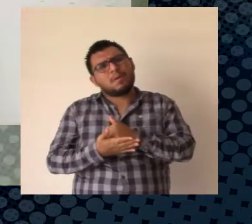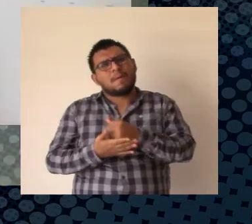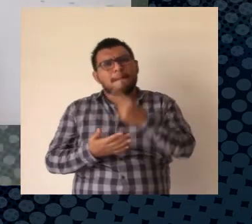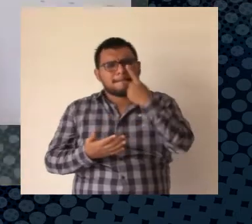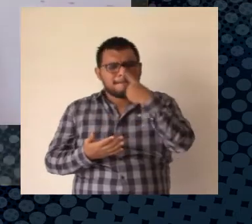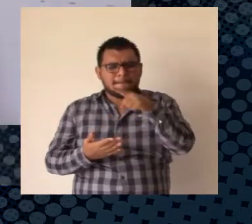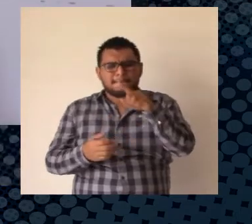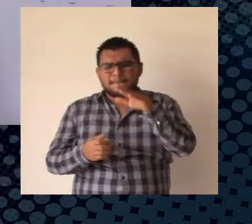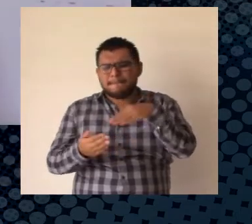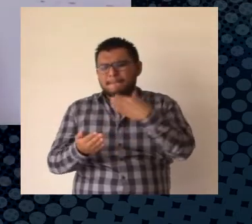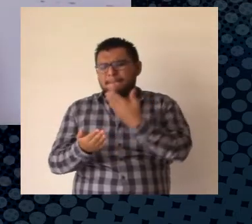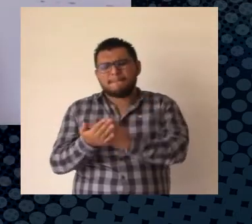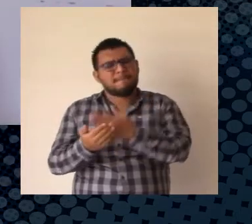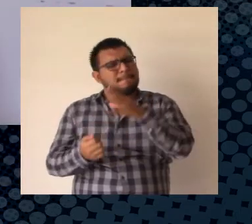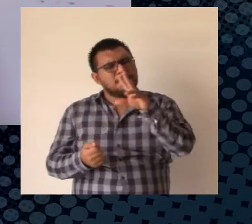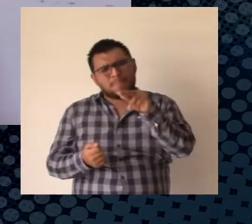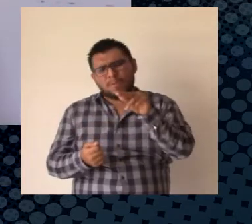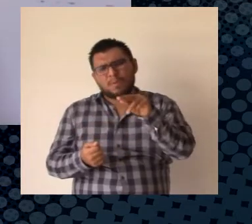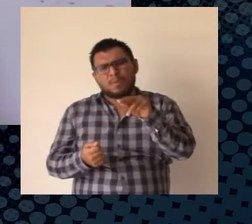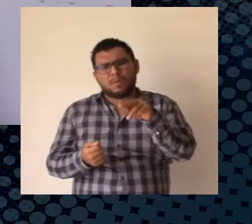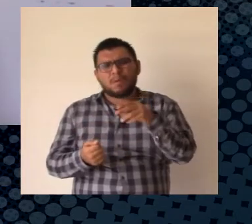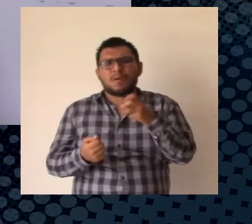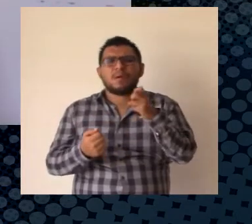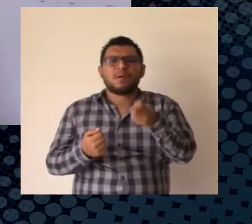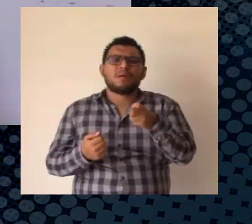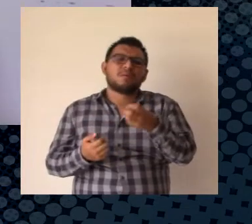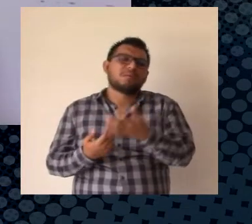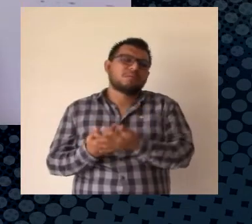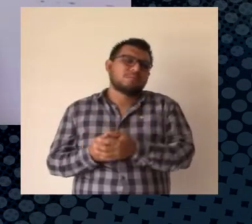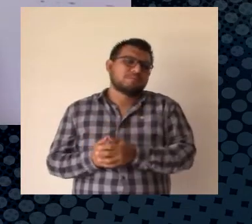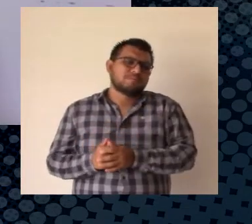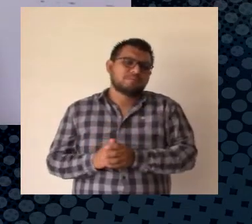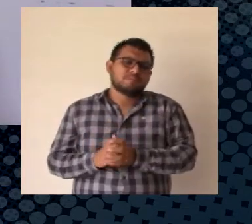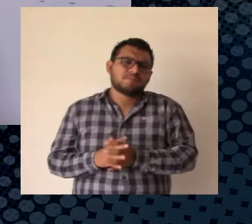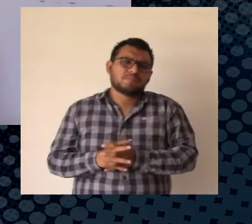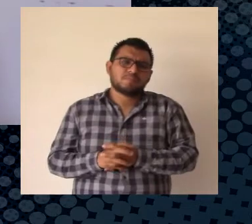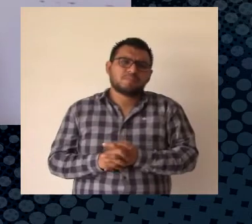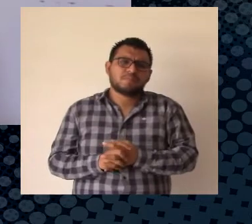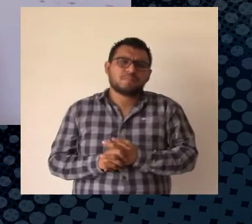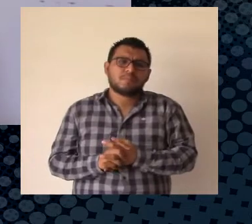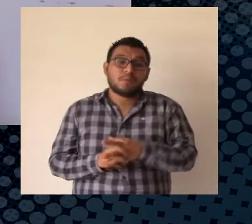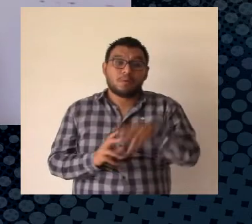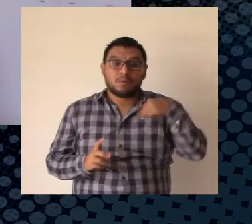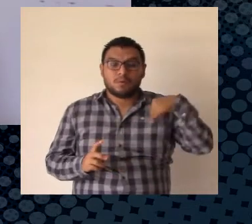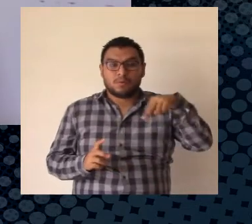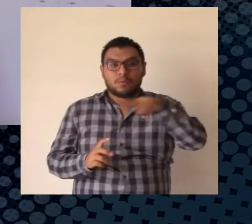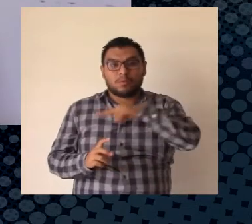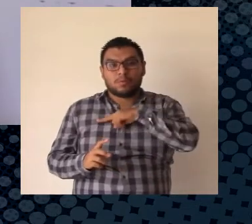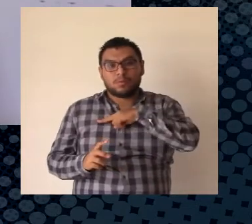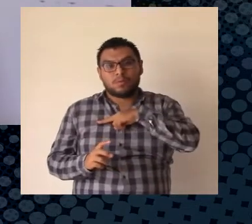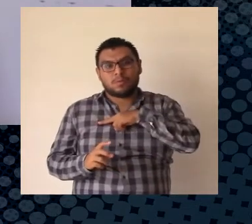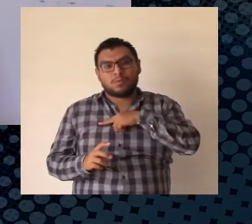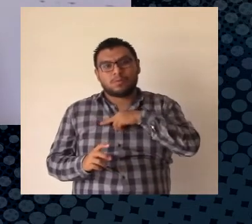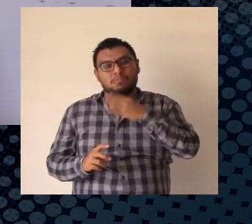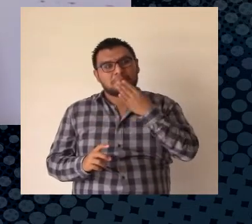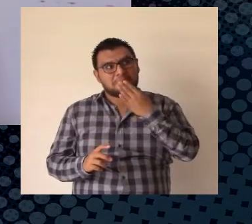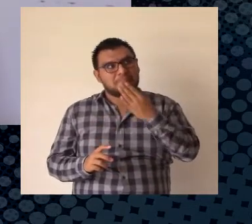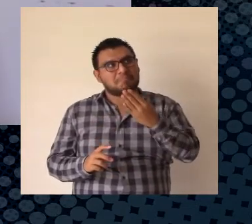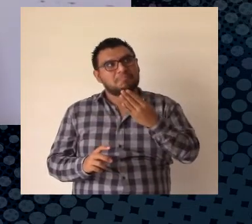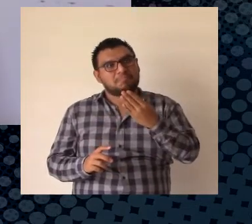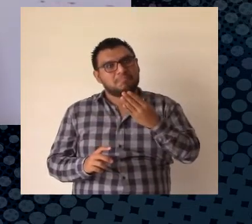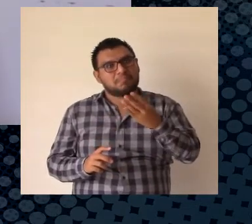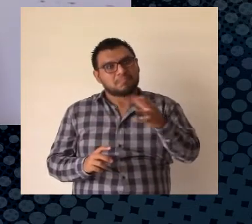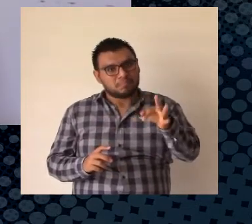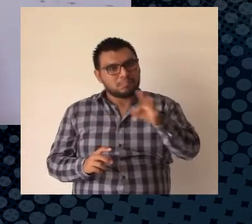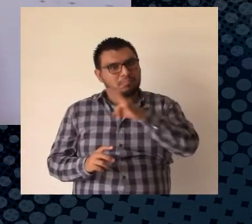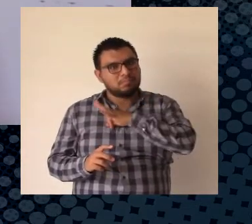caer en estas trampas y que podamos ser agradables ante